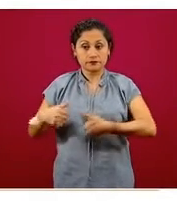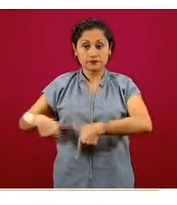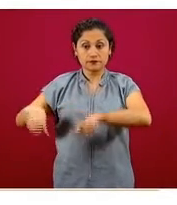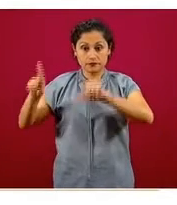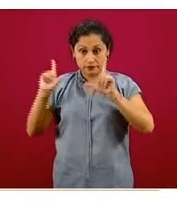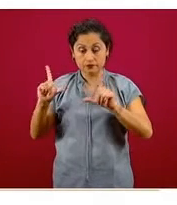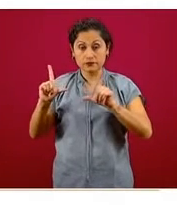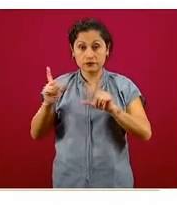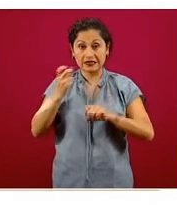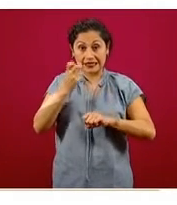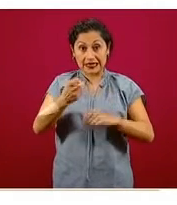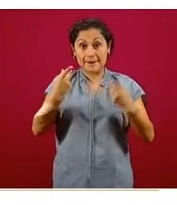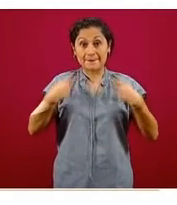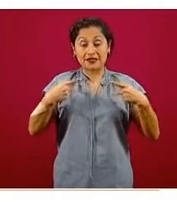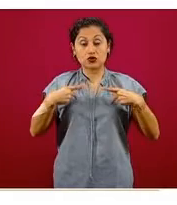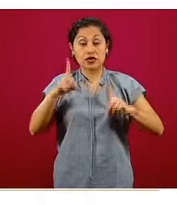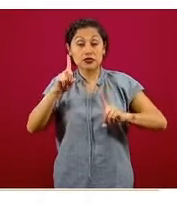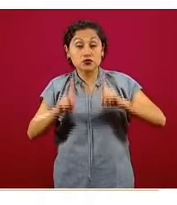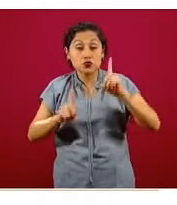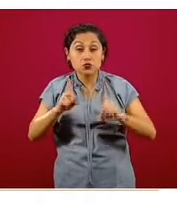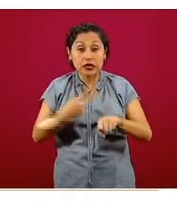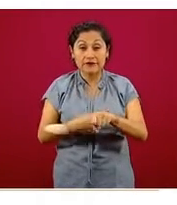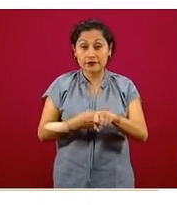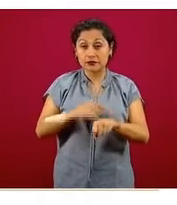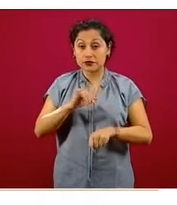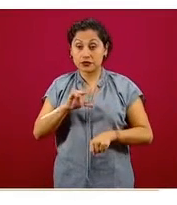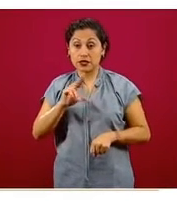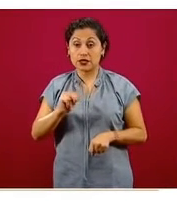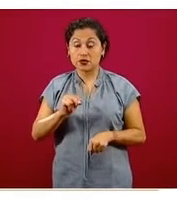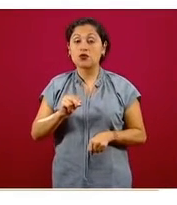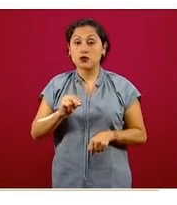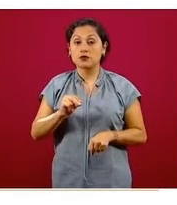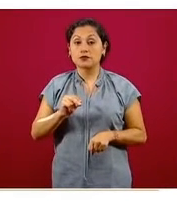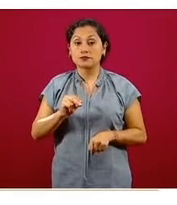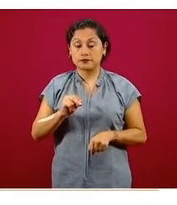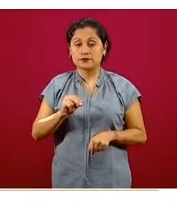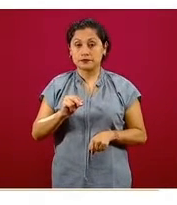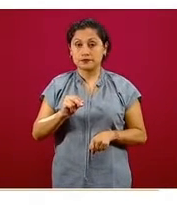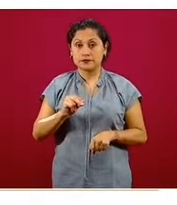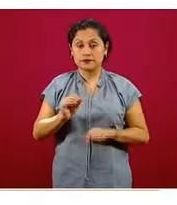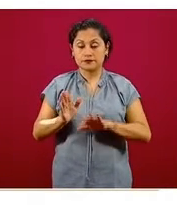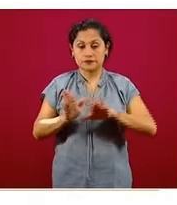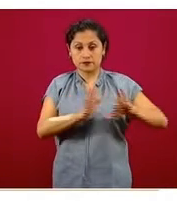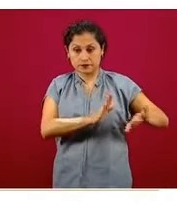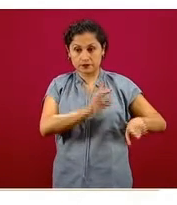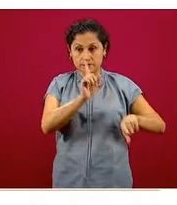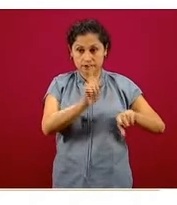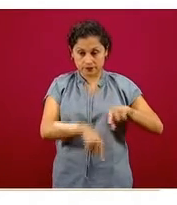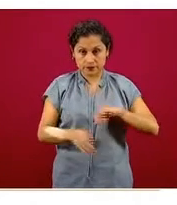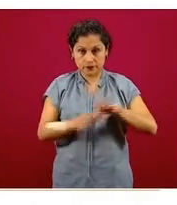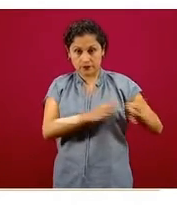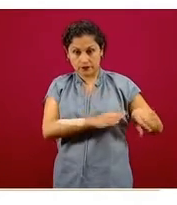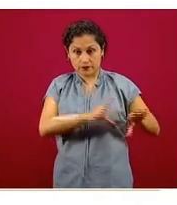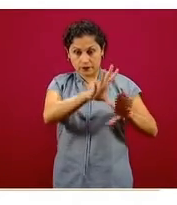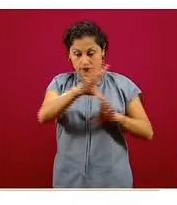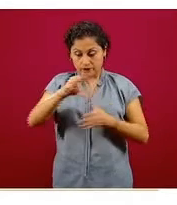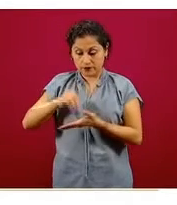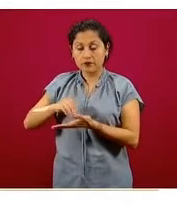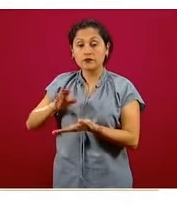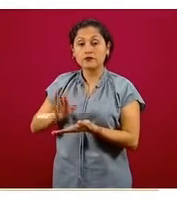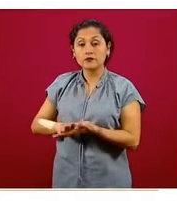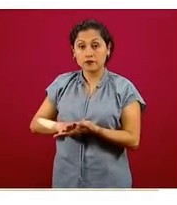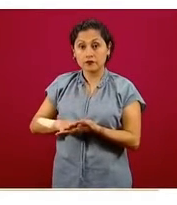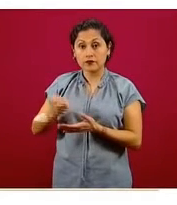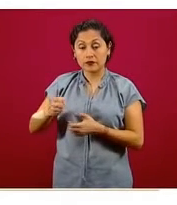casos aún sospechosos. Ahora sacamos los casos confirmados, es decir, todos esos casos que estaban en color rojo oscuro de la diapositiva anterior, los